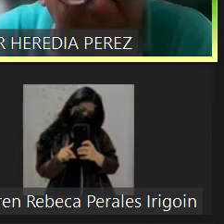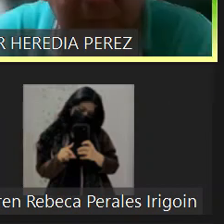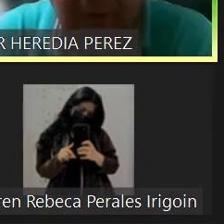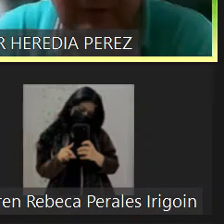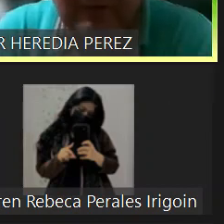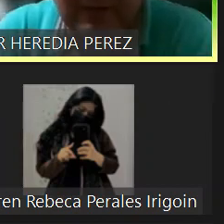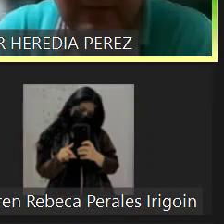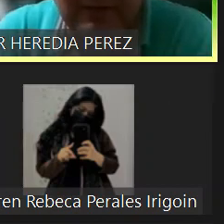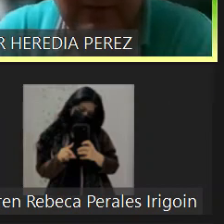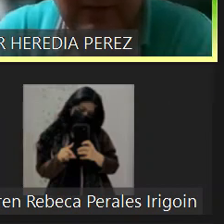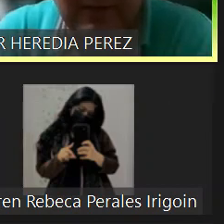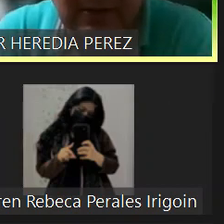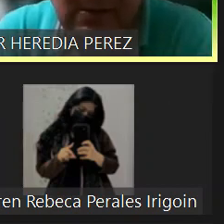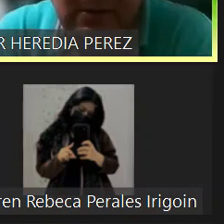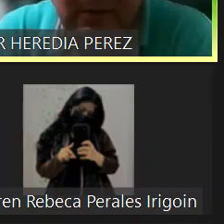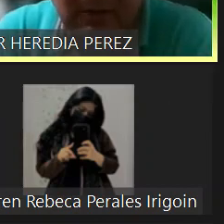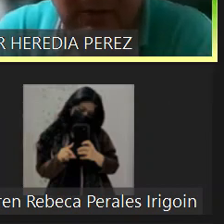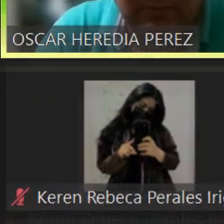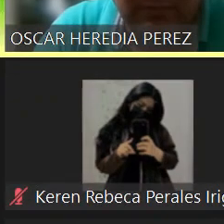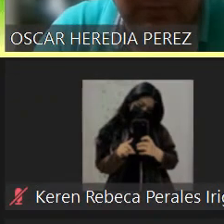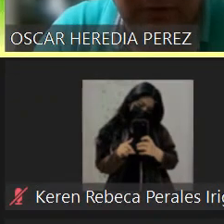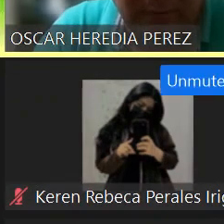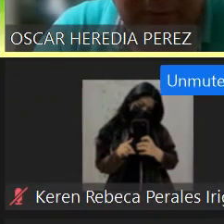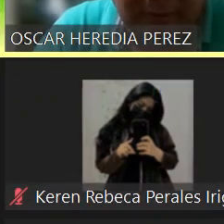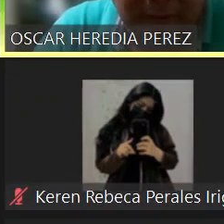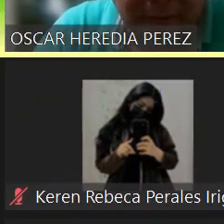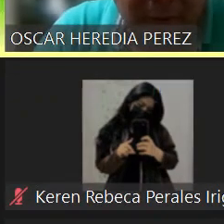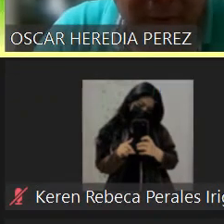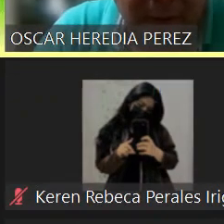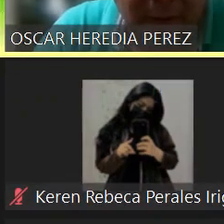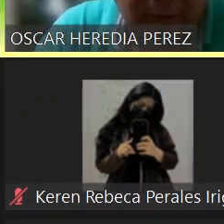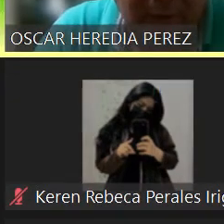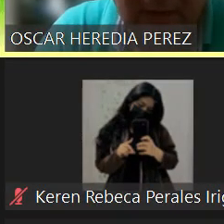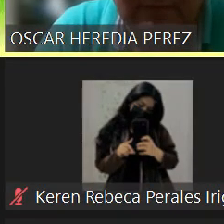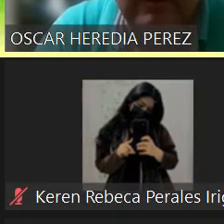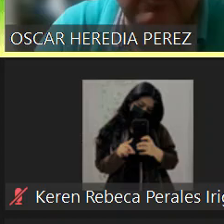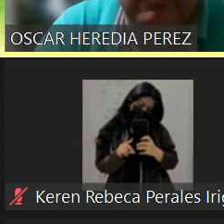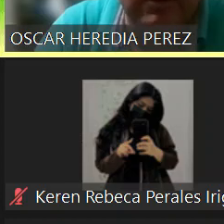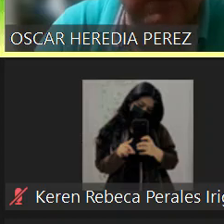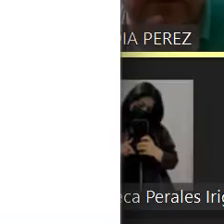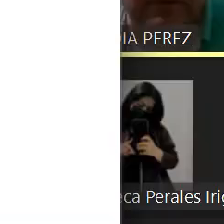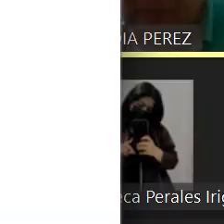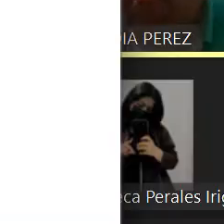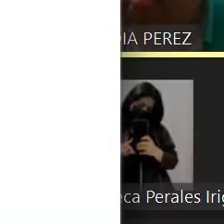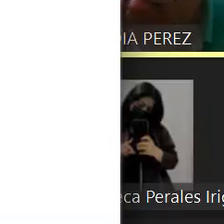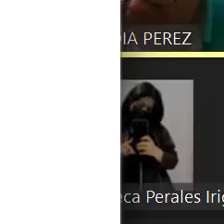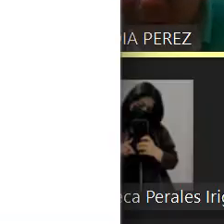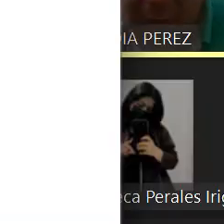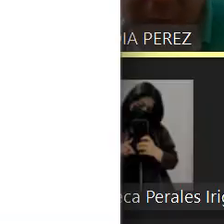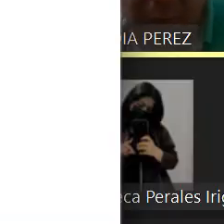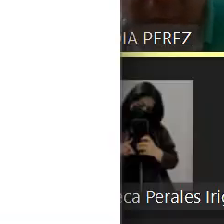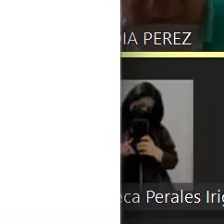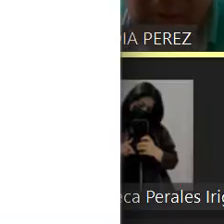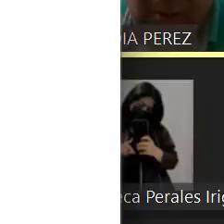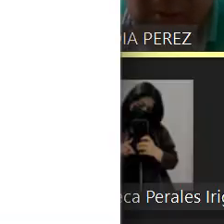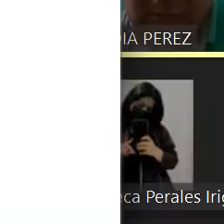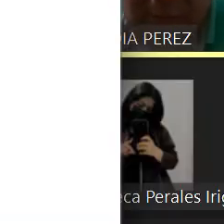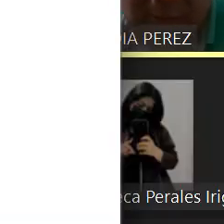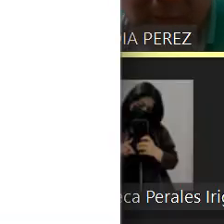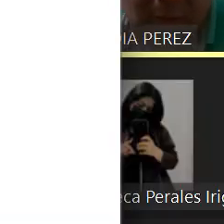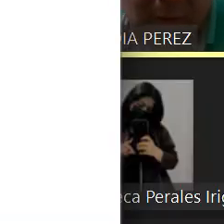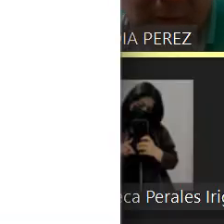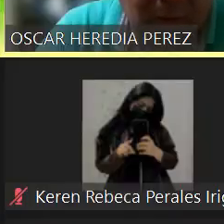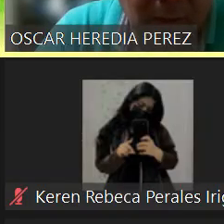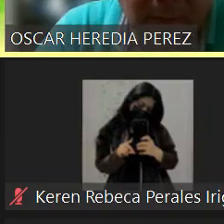valoran las funciones y describen posibles alteraciones que vienen haciendo déficit neurológico, ¿no? El